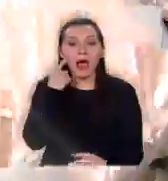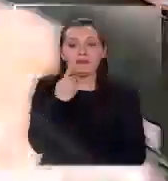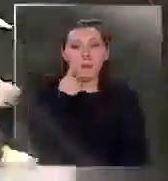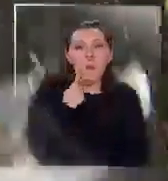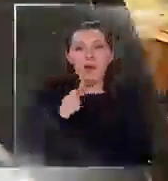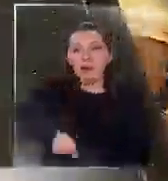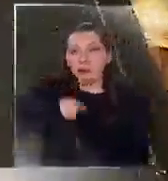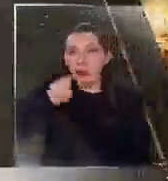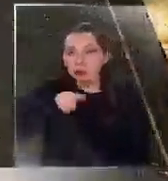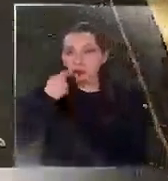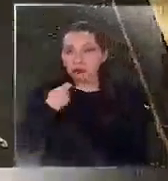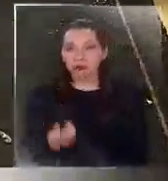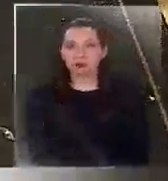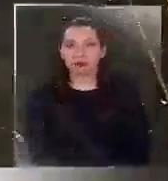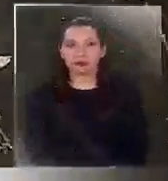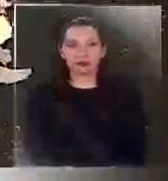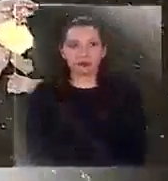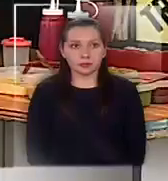degustar.